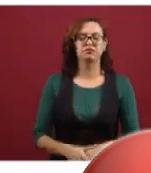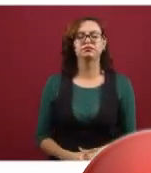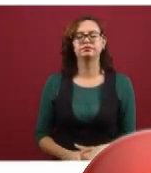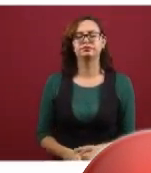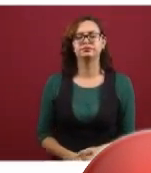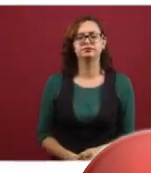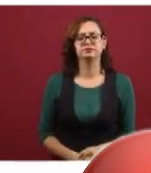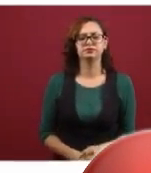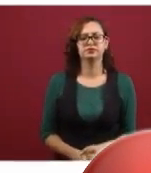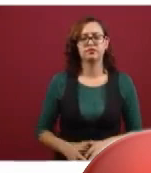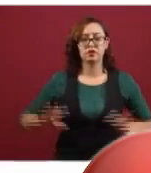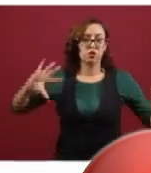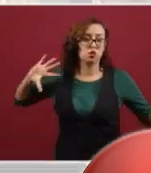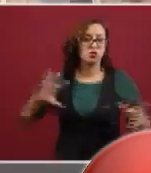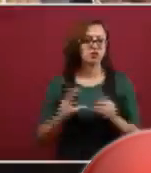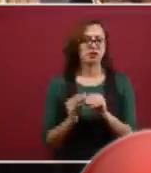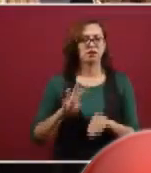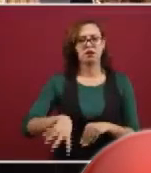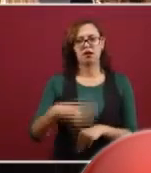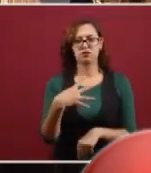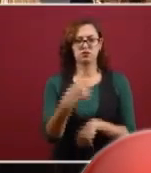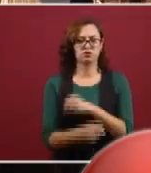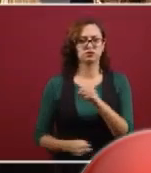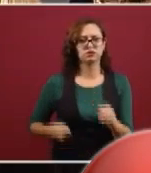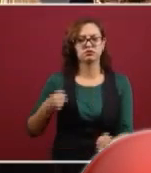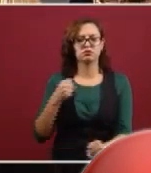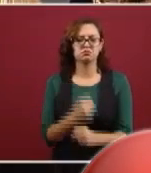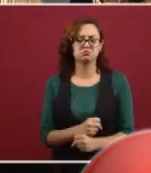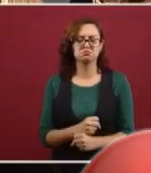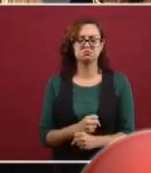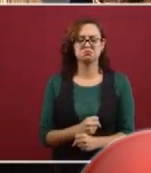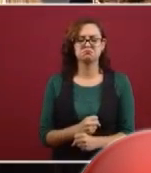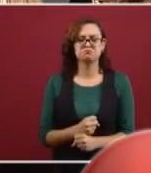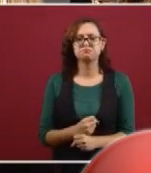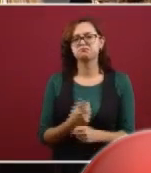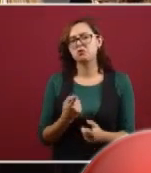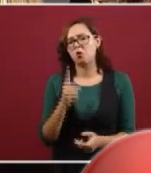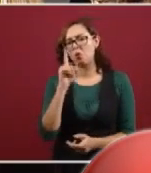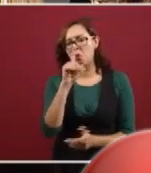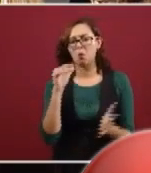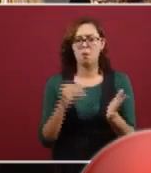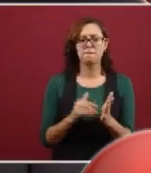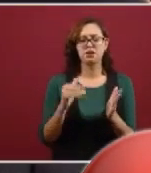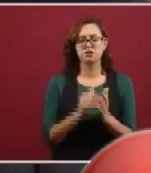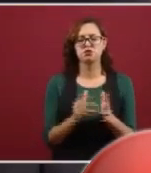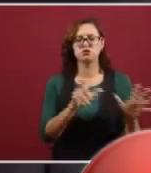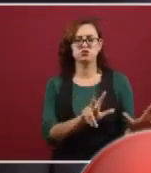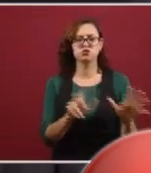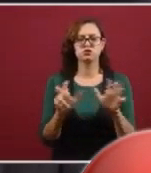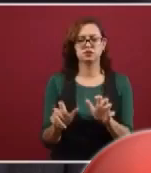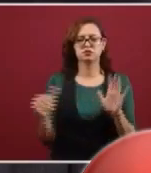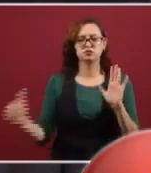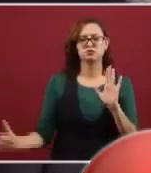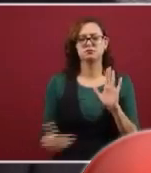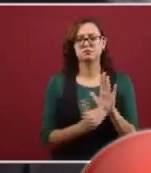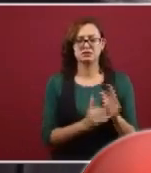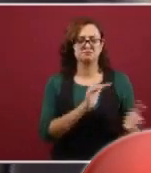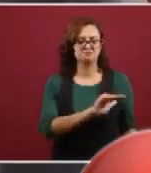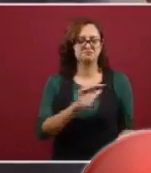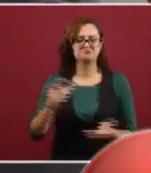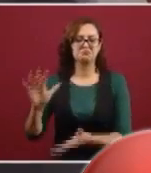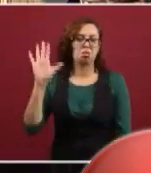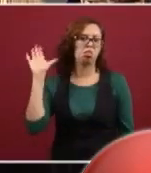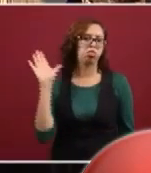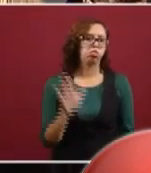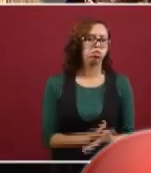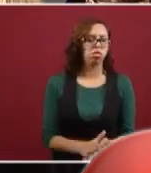los 14 años, la disminución fue del orden de más de 1.800.000 barriles, de tal forma